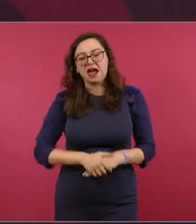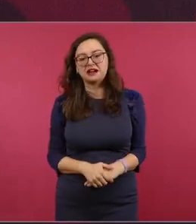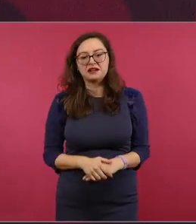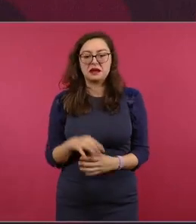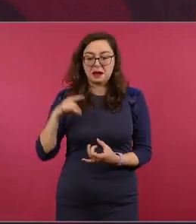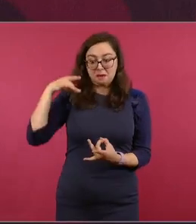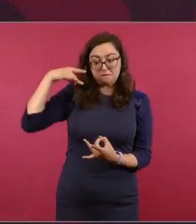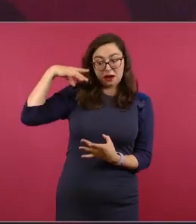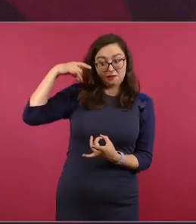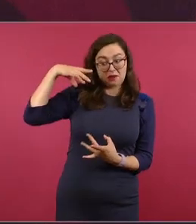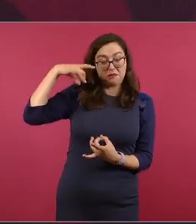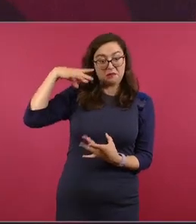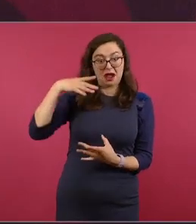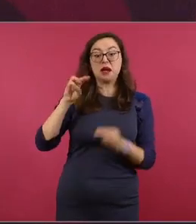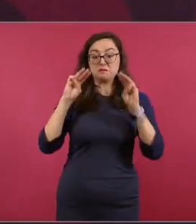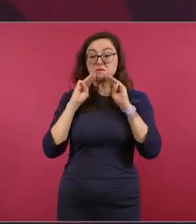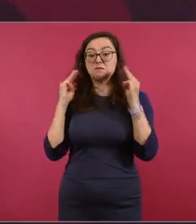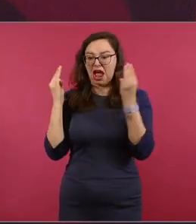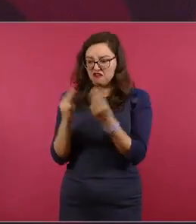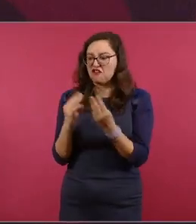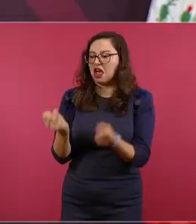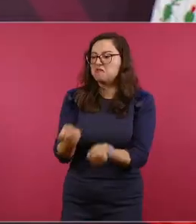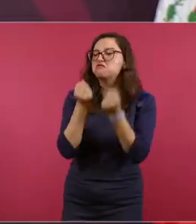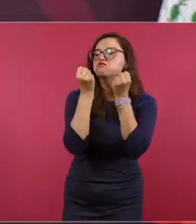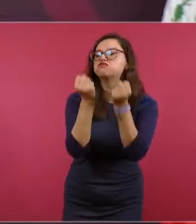para que esas armas